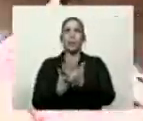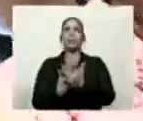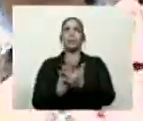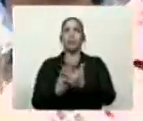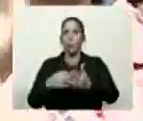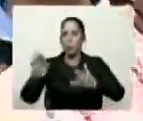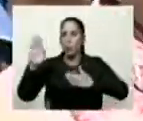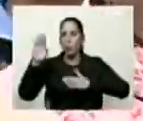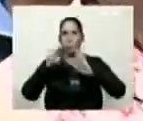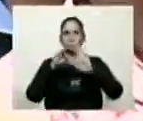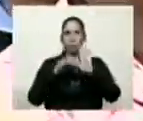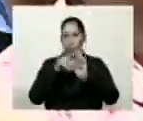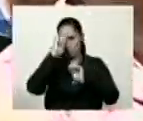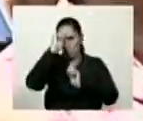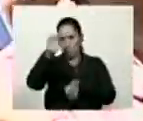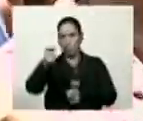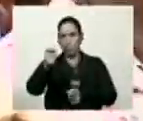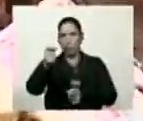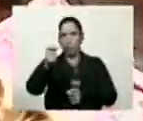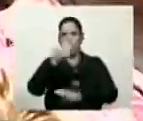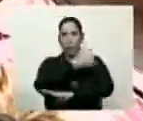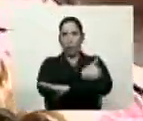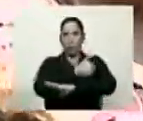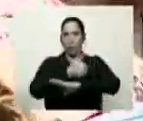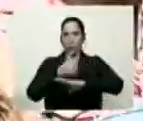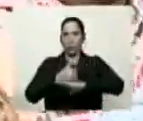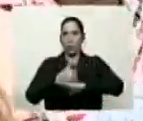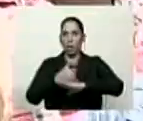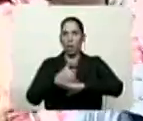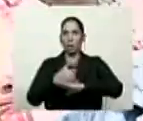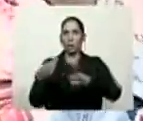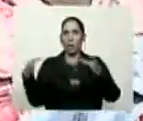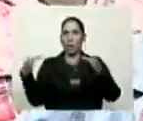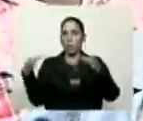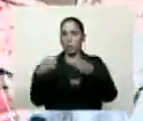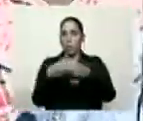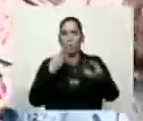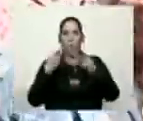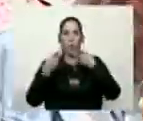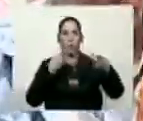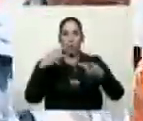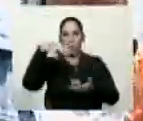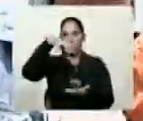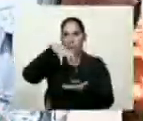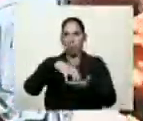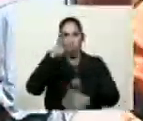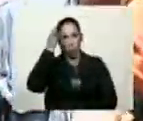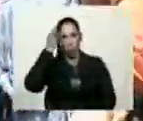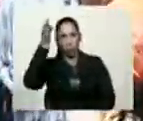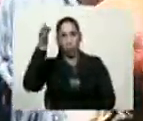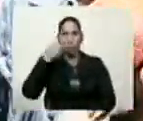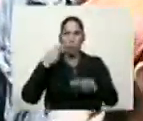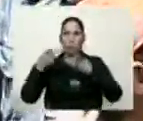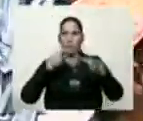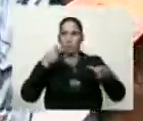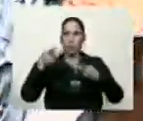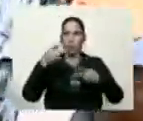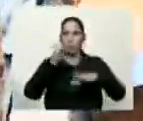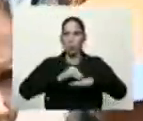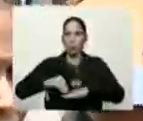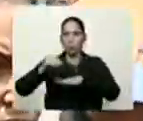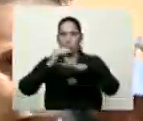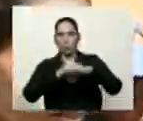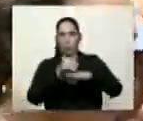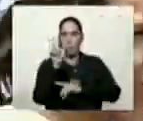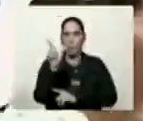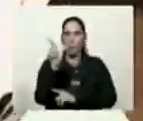Quedan ustedes investidos de la autoridad como equipo político estatal y consejo político consultivo de nuestro partido, el Partido